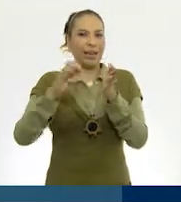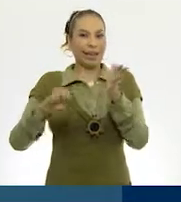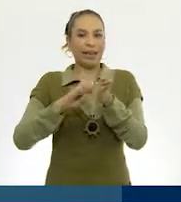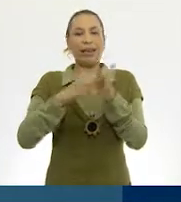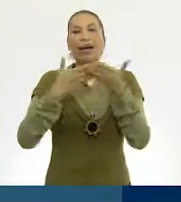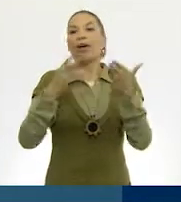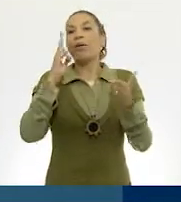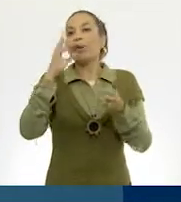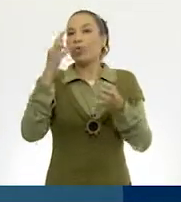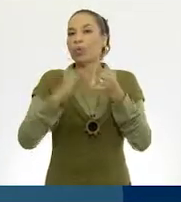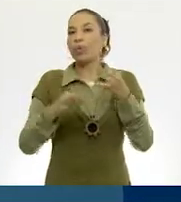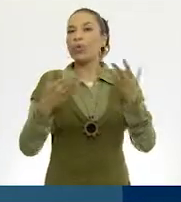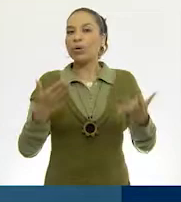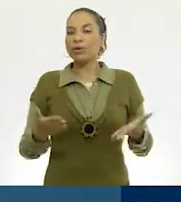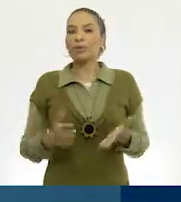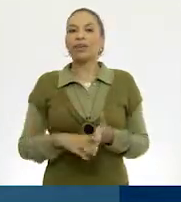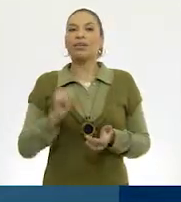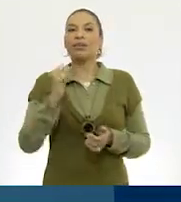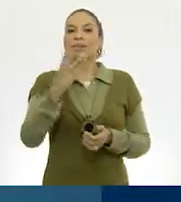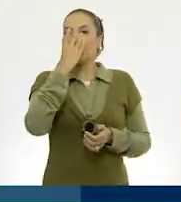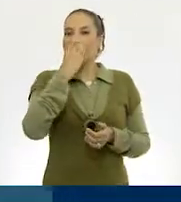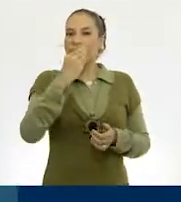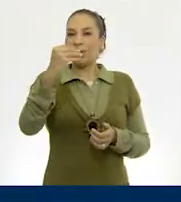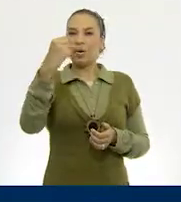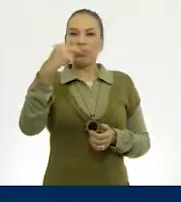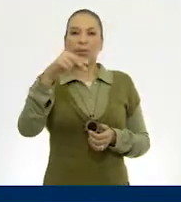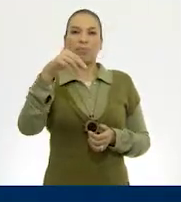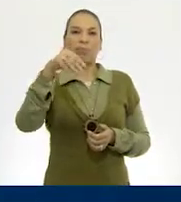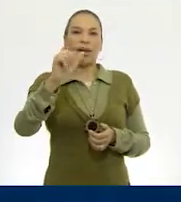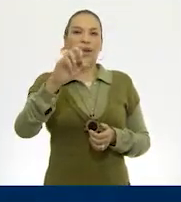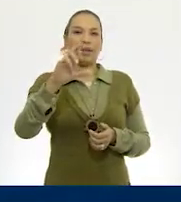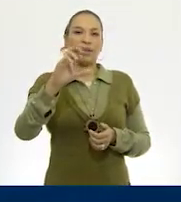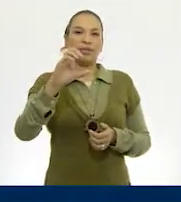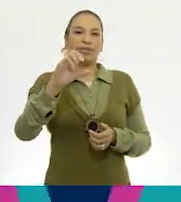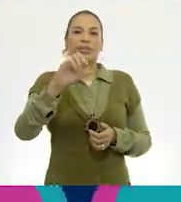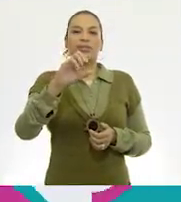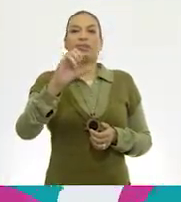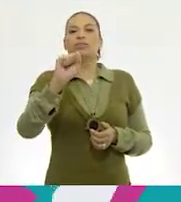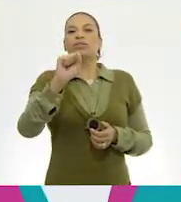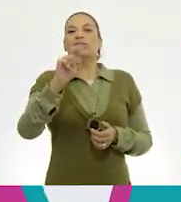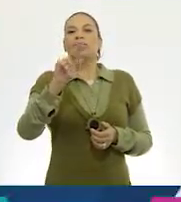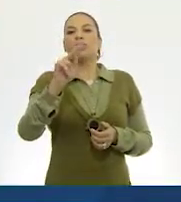Ahora veamos el último. El lobo marsupial.